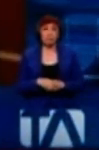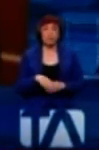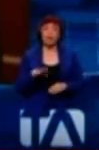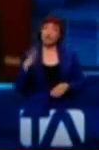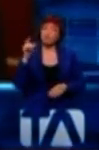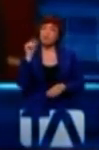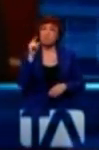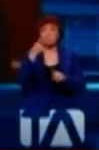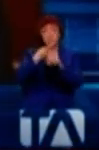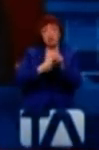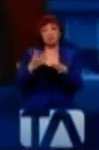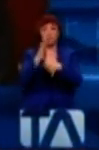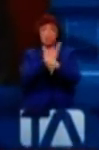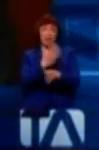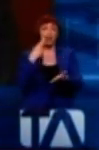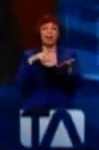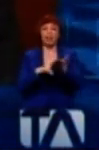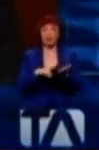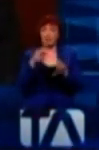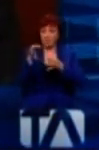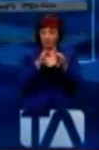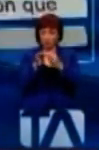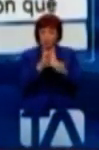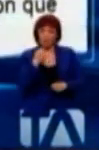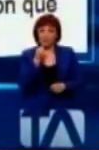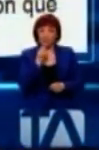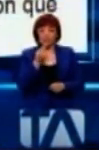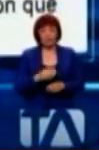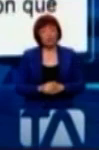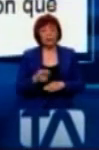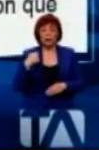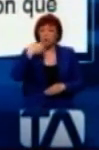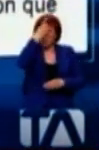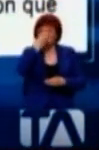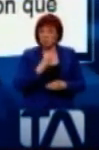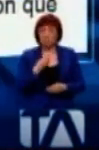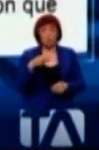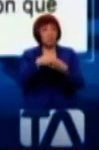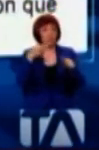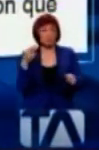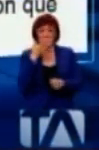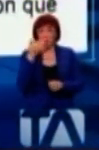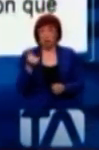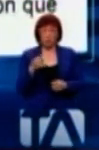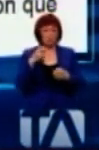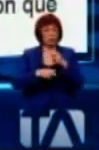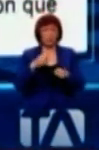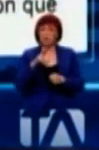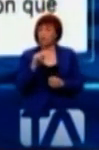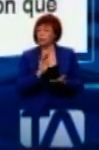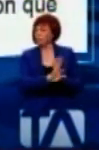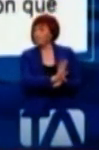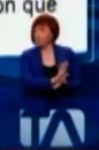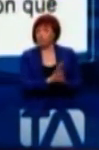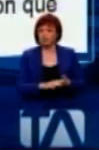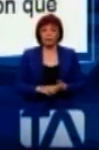carta dirigida al presidente del directorio de la CFN, Santiago León, le dice que toma la decisión para evitar ser objeto de conflicto generado